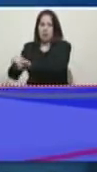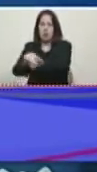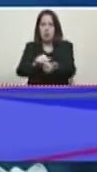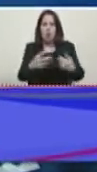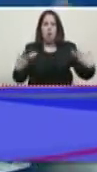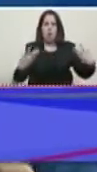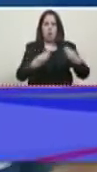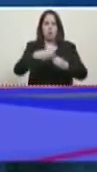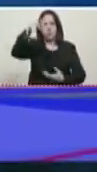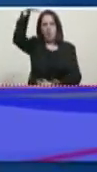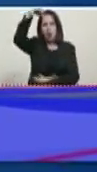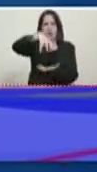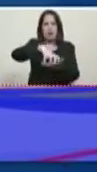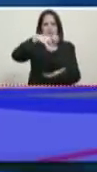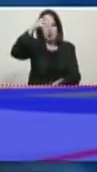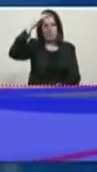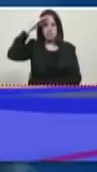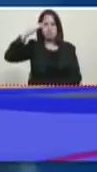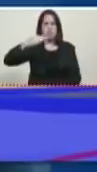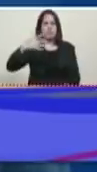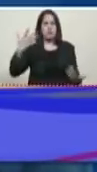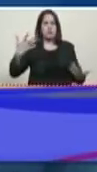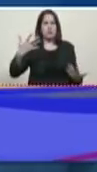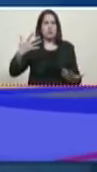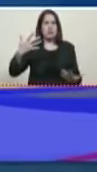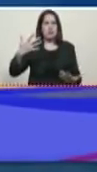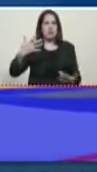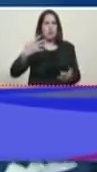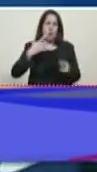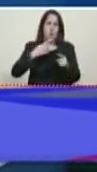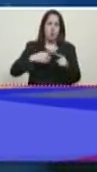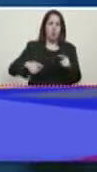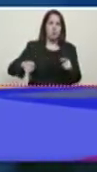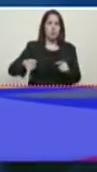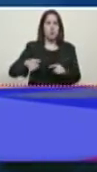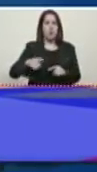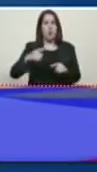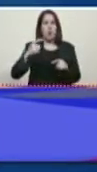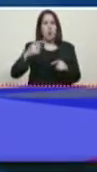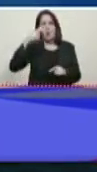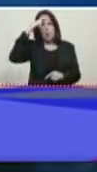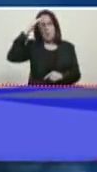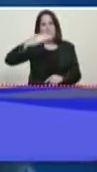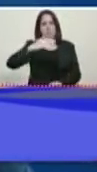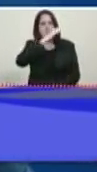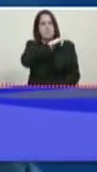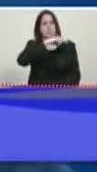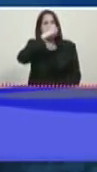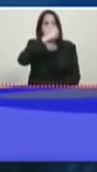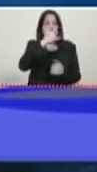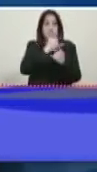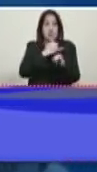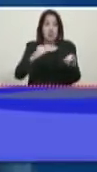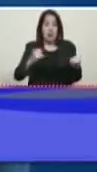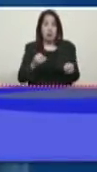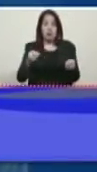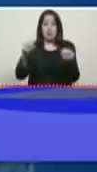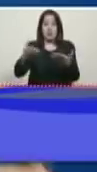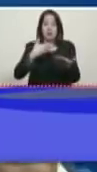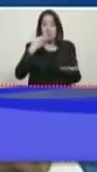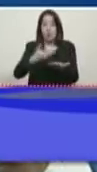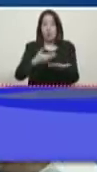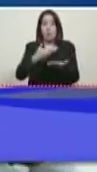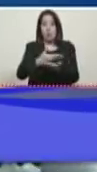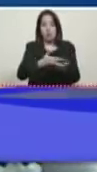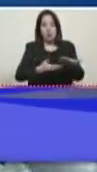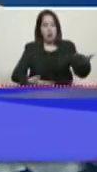ya dianca y el general padrino lópez ya lo tiene en sus manos y yo también le voy a hacer llegar una propuesta adicional